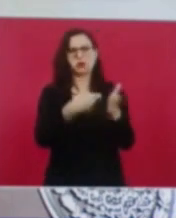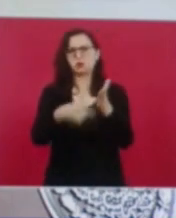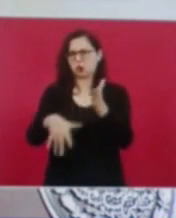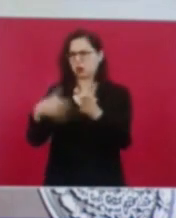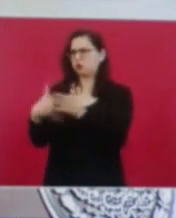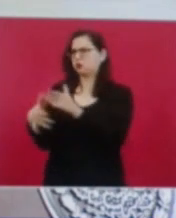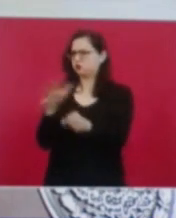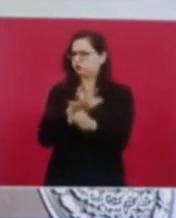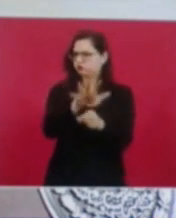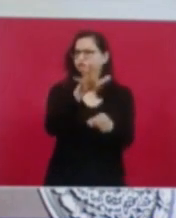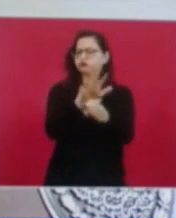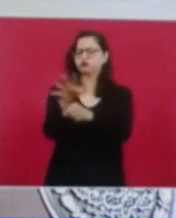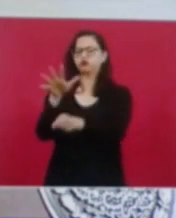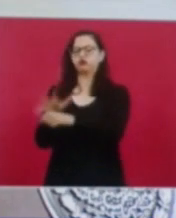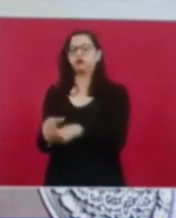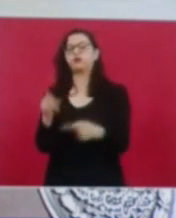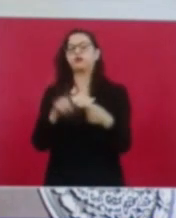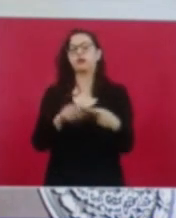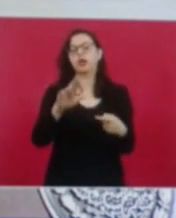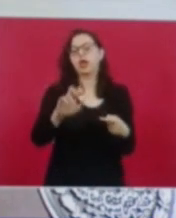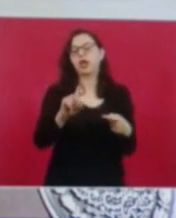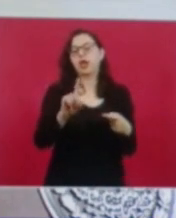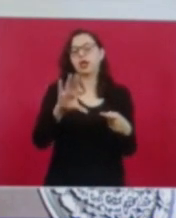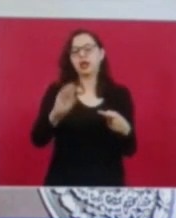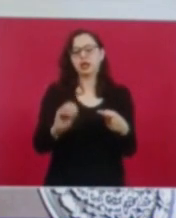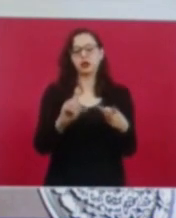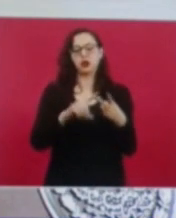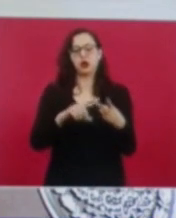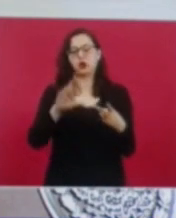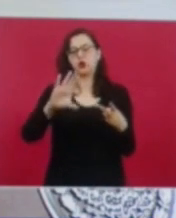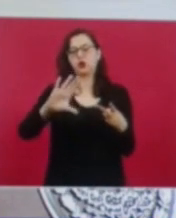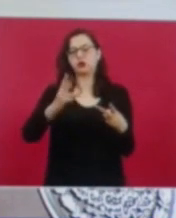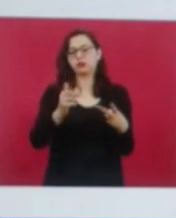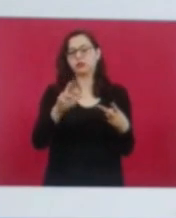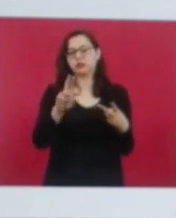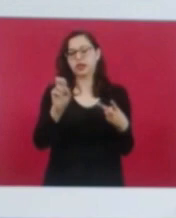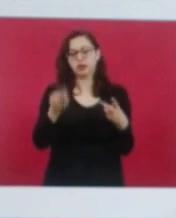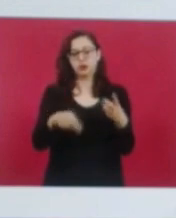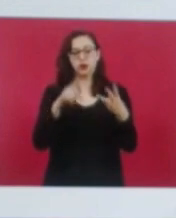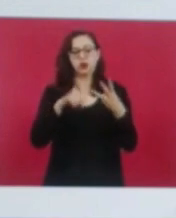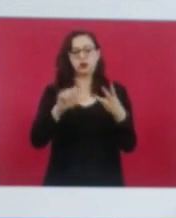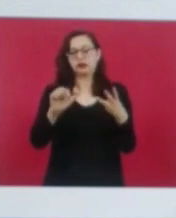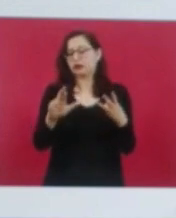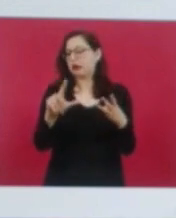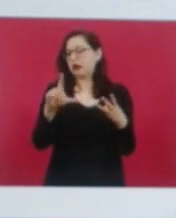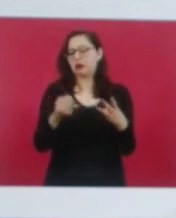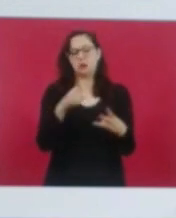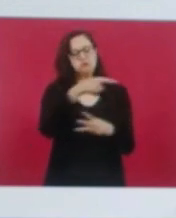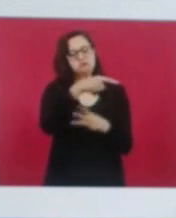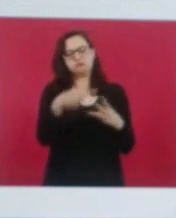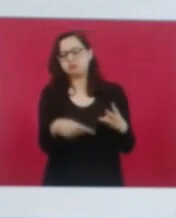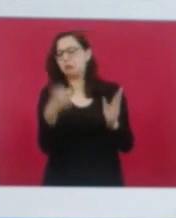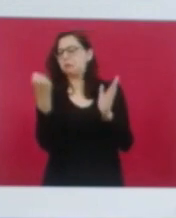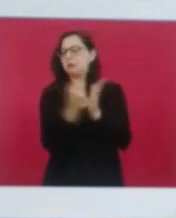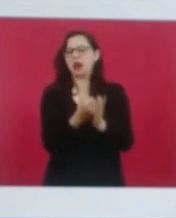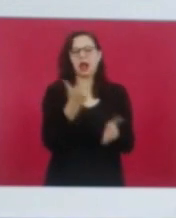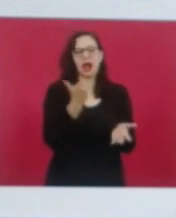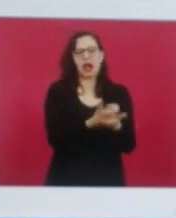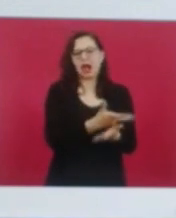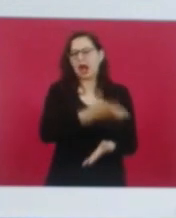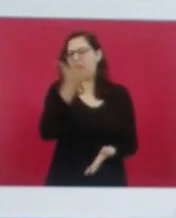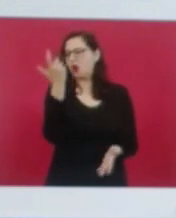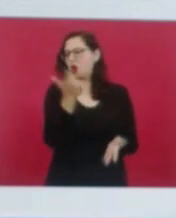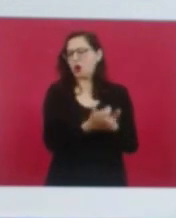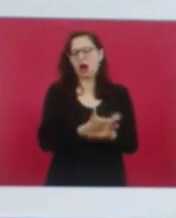radiodifusión del Estado mexicano, quienes invitan, por ejemplo, veía que invitaron a Vicente y me da mucho gusto a Canal 11.